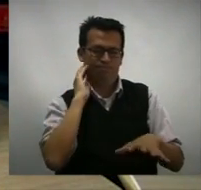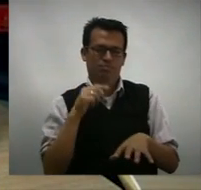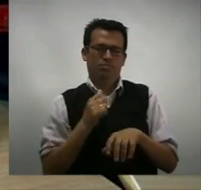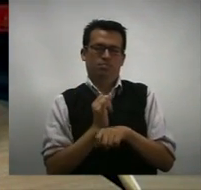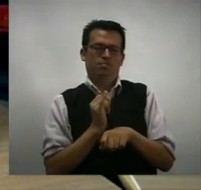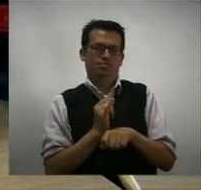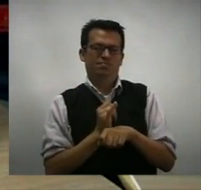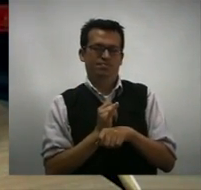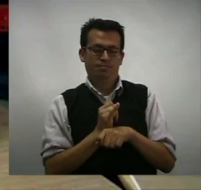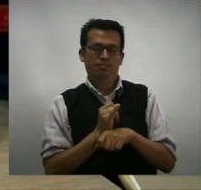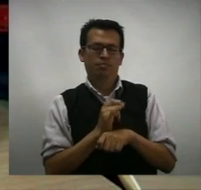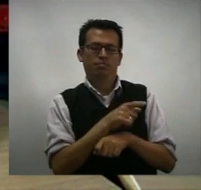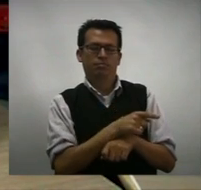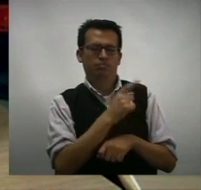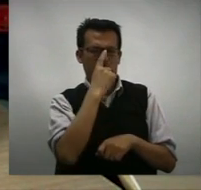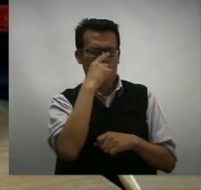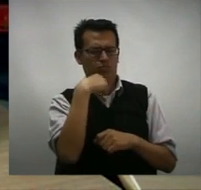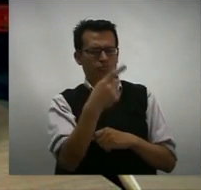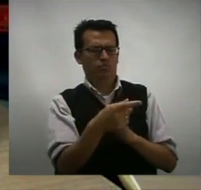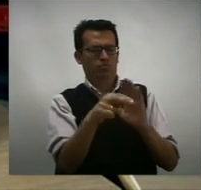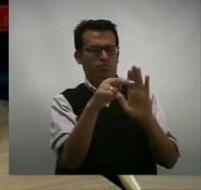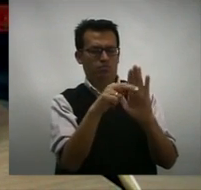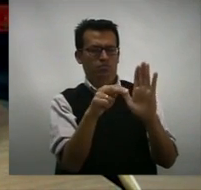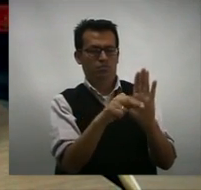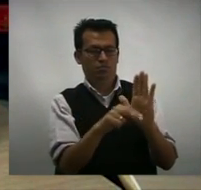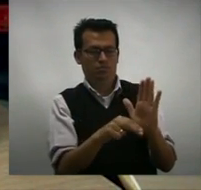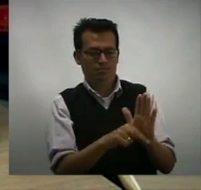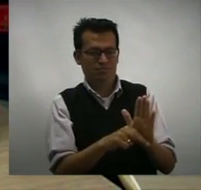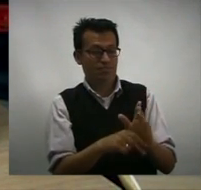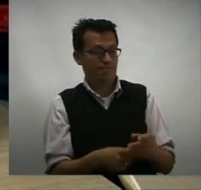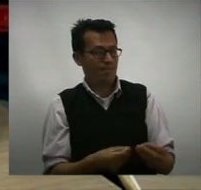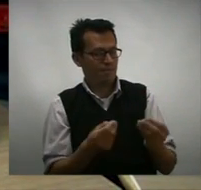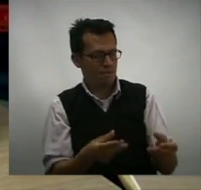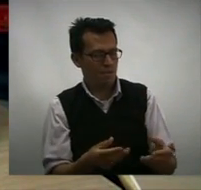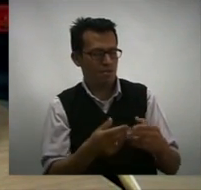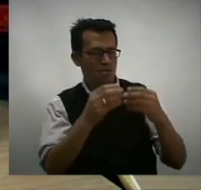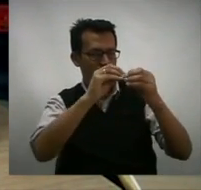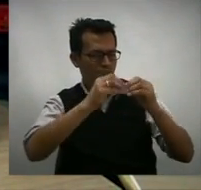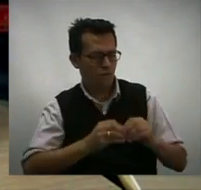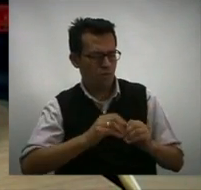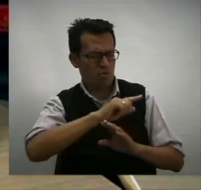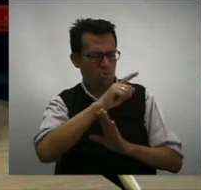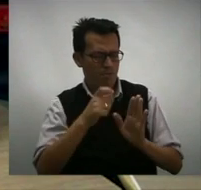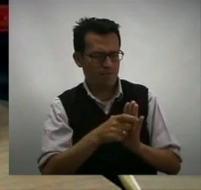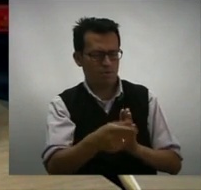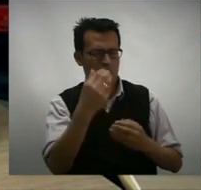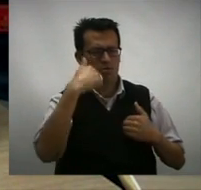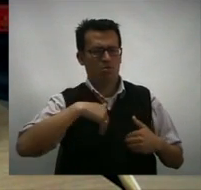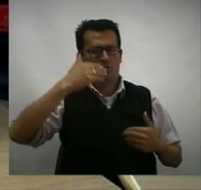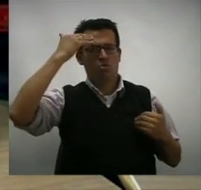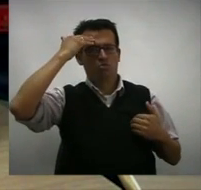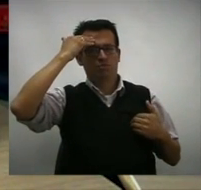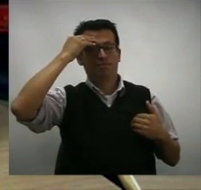institucionalizado, normativizado. Con esto se presenta una forma más compleja de conciencia, que no exige de manera independiente, ya